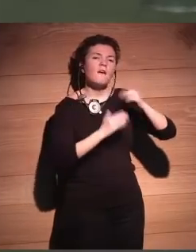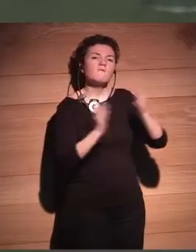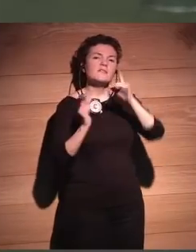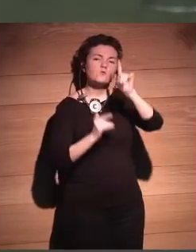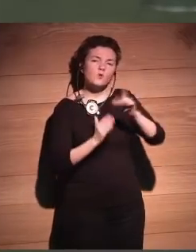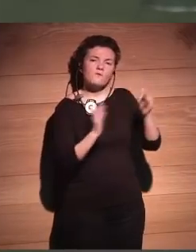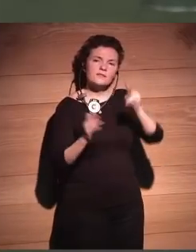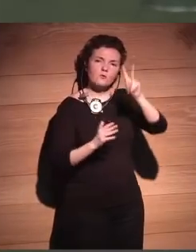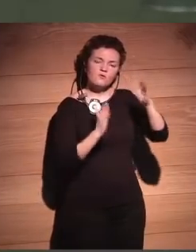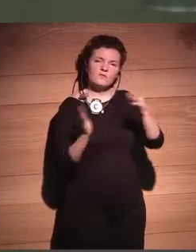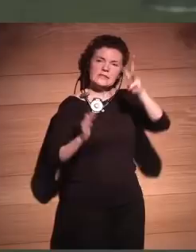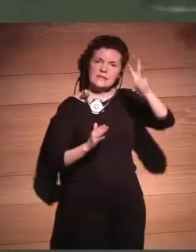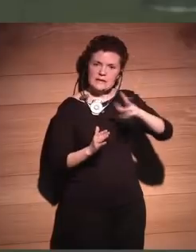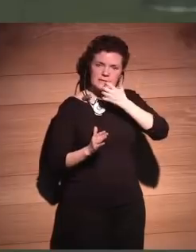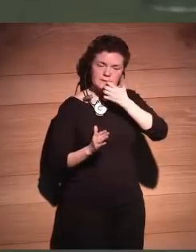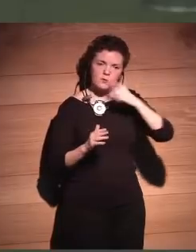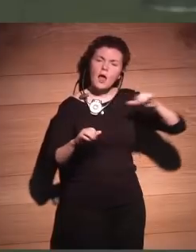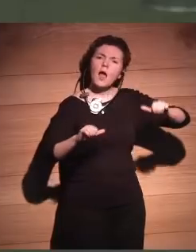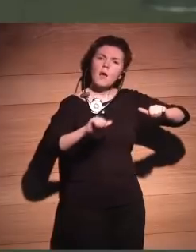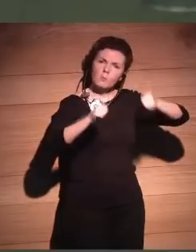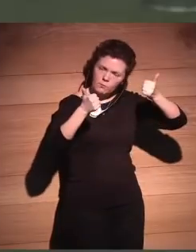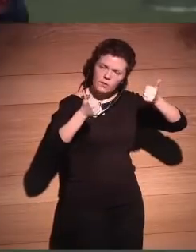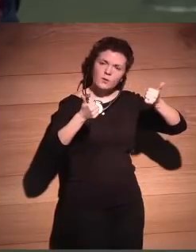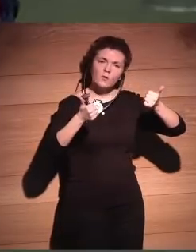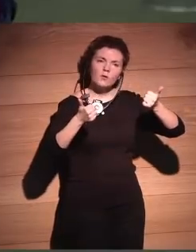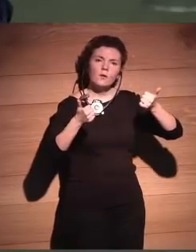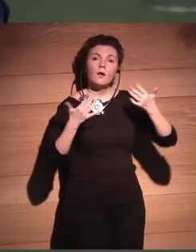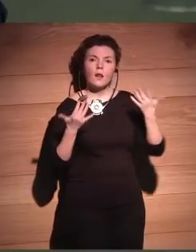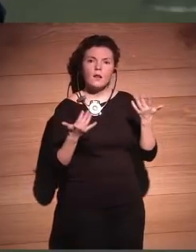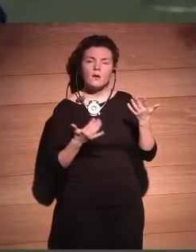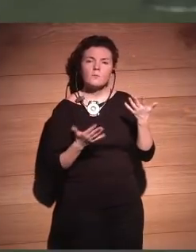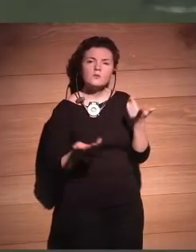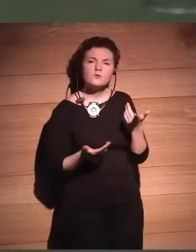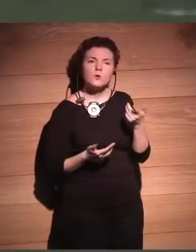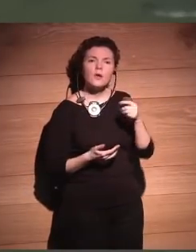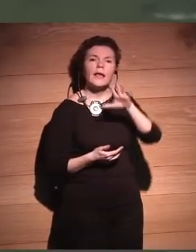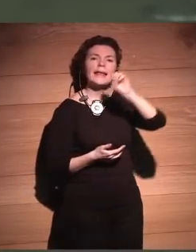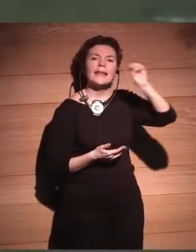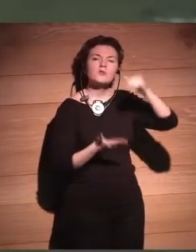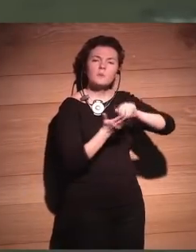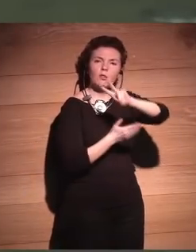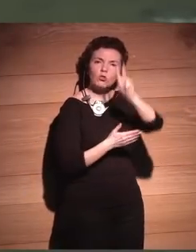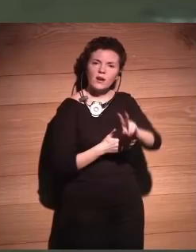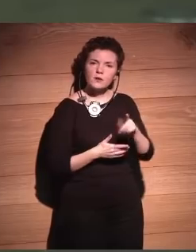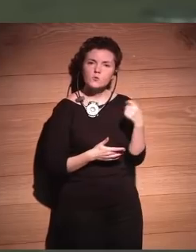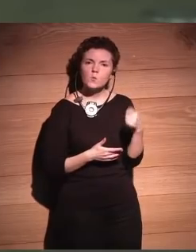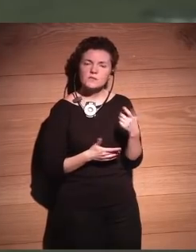fase 2, fase 3, es aprobado. Claro, es que cuesta $500.000.